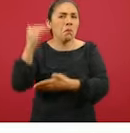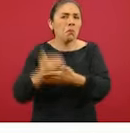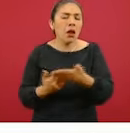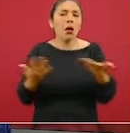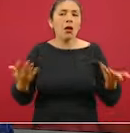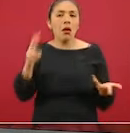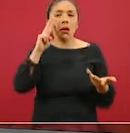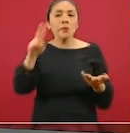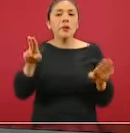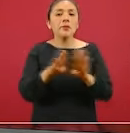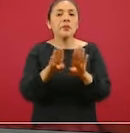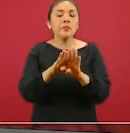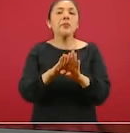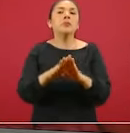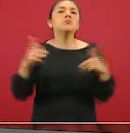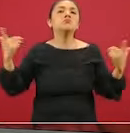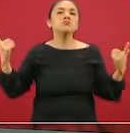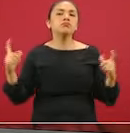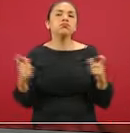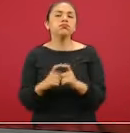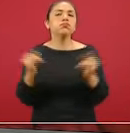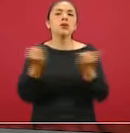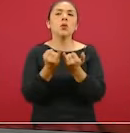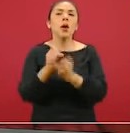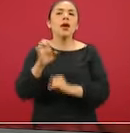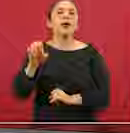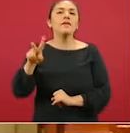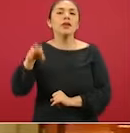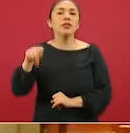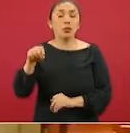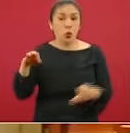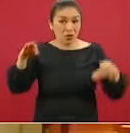bueno, los eventos también han sido, digamos, menos